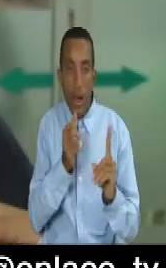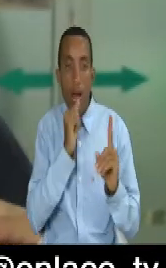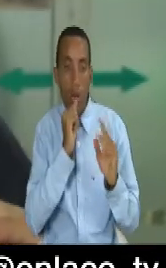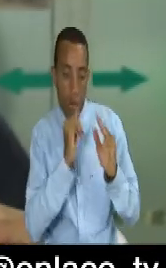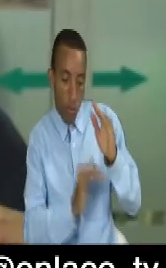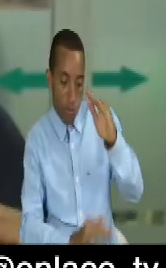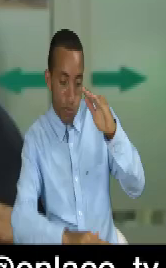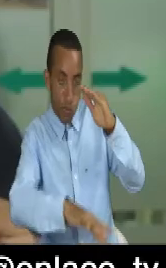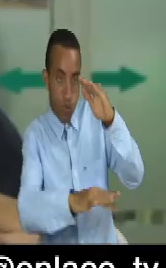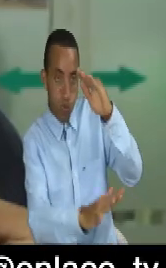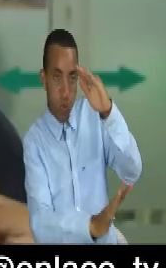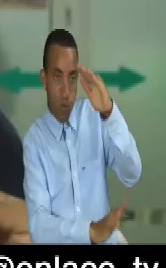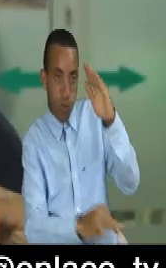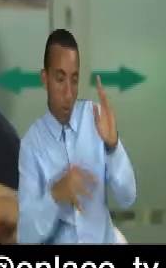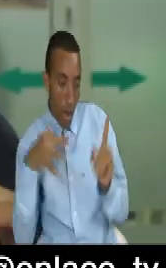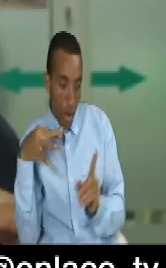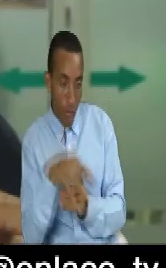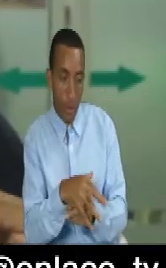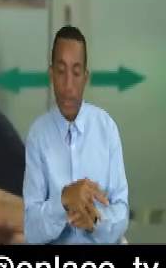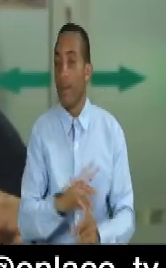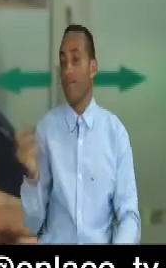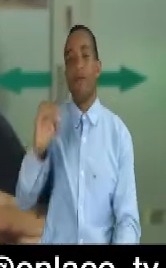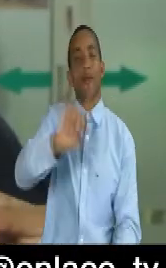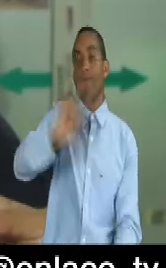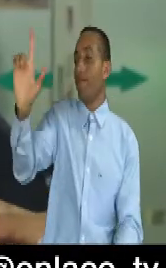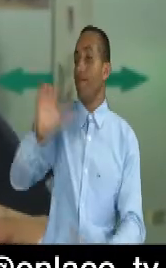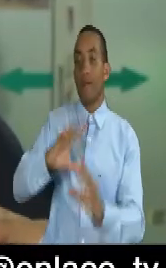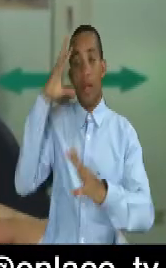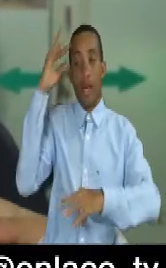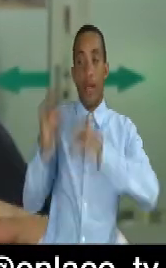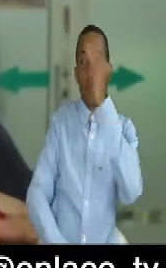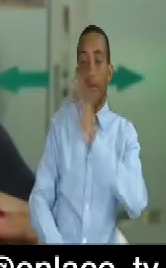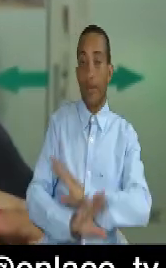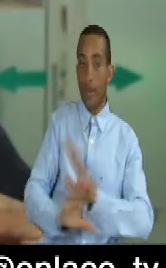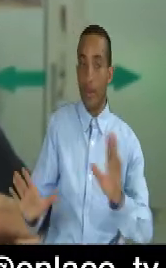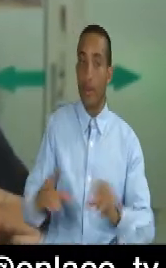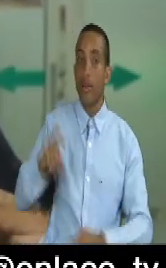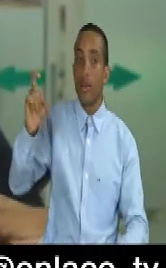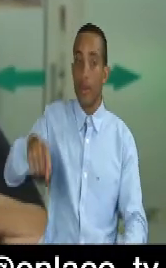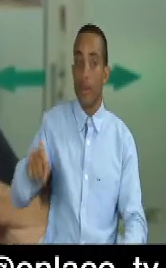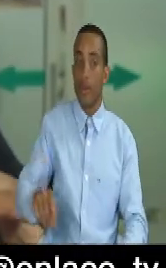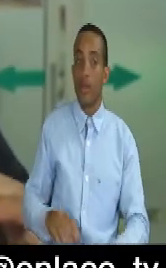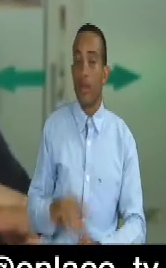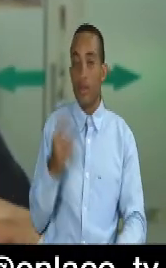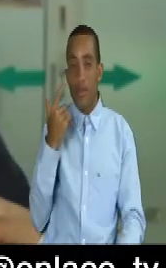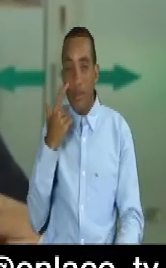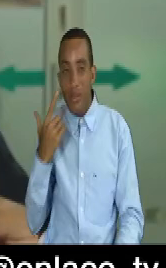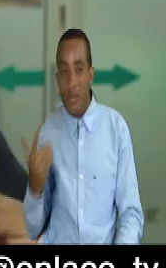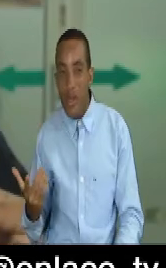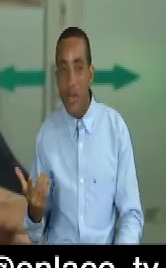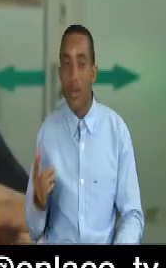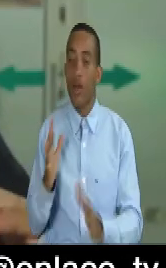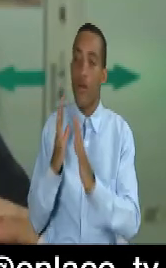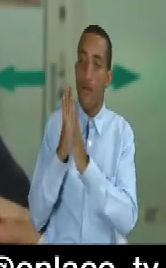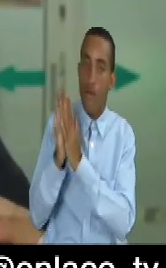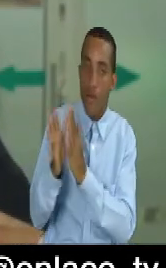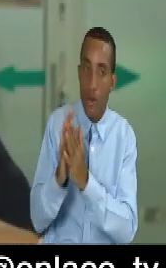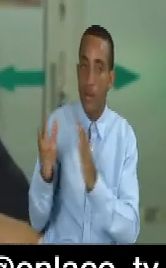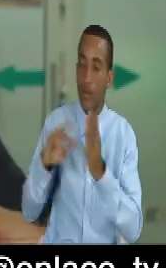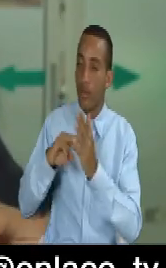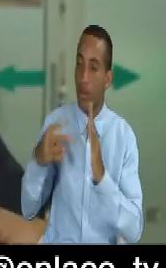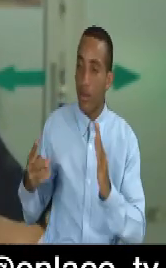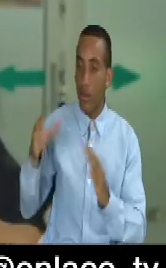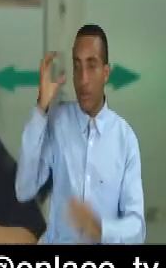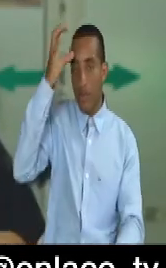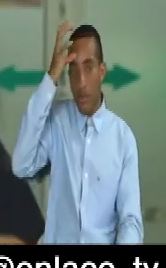los acuíferos, por supuesto que no vamos a estar de acuerdo con ningún tipo de técnica, pero es necesario mirar la información técnica y profesional